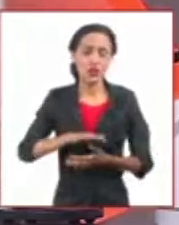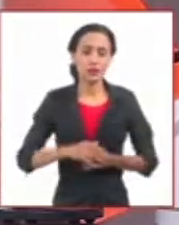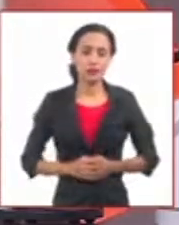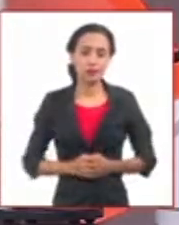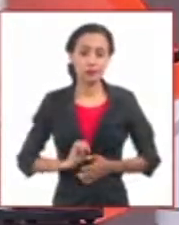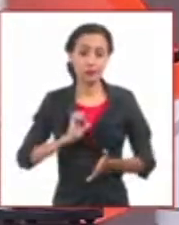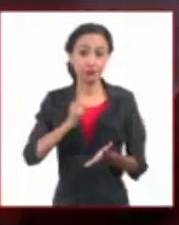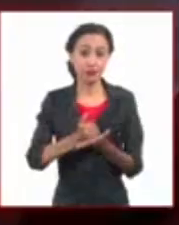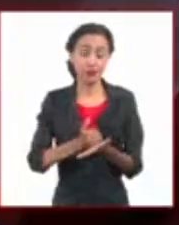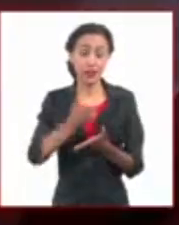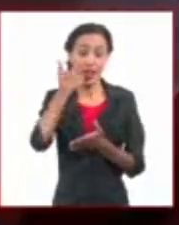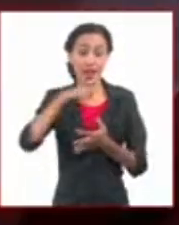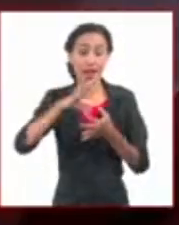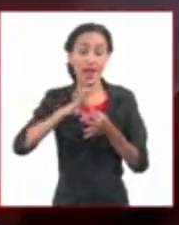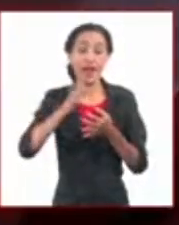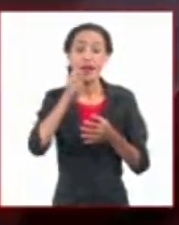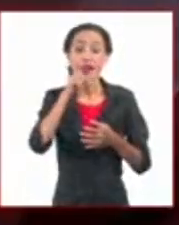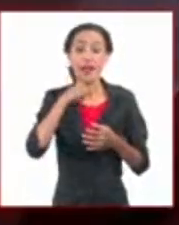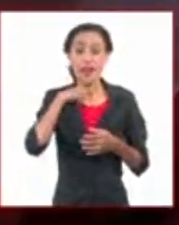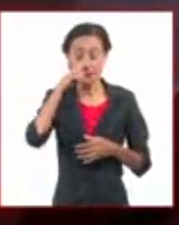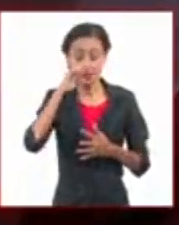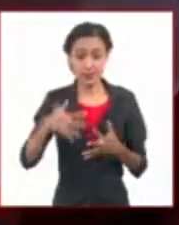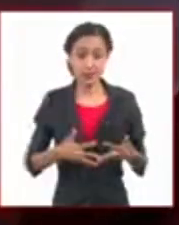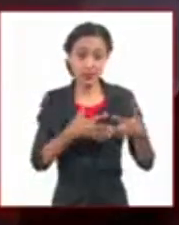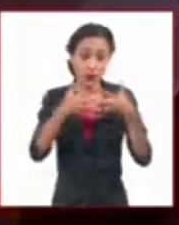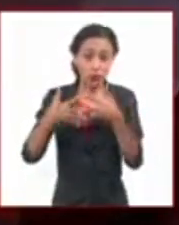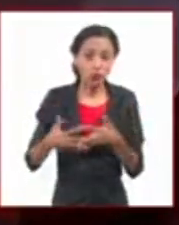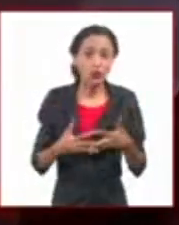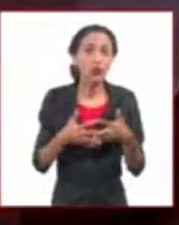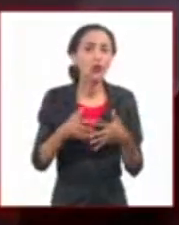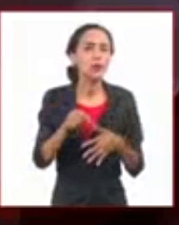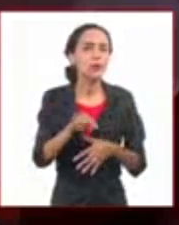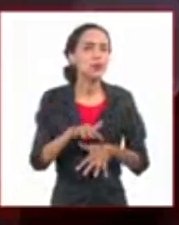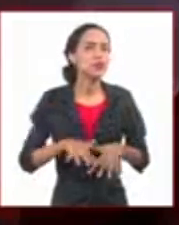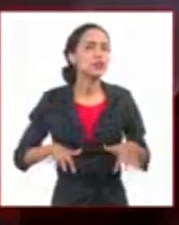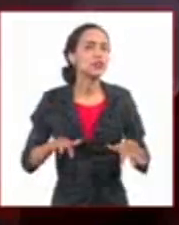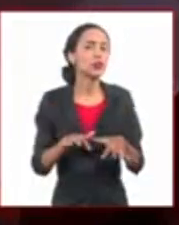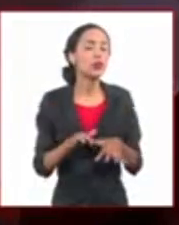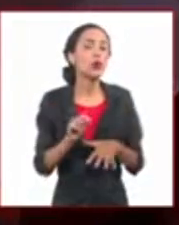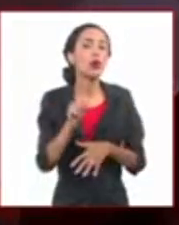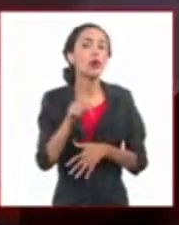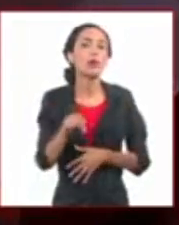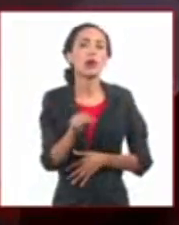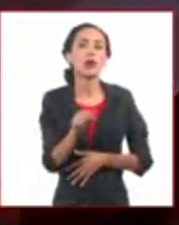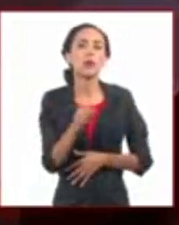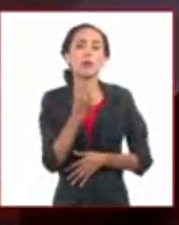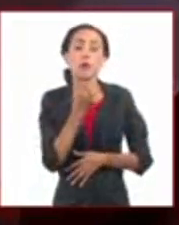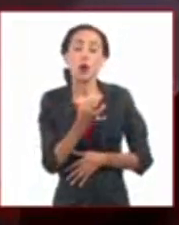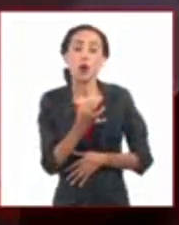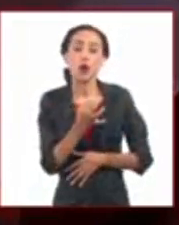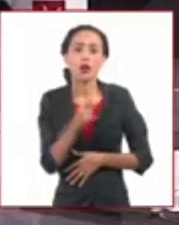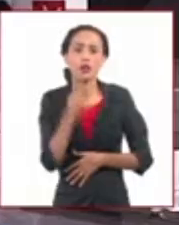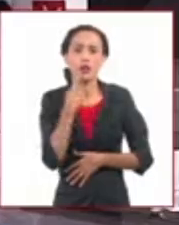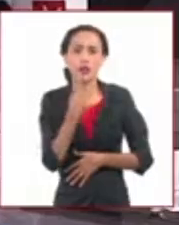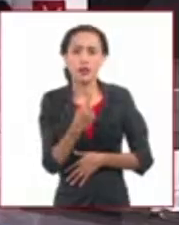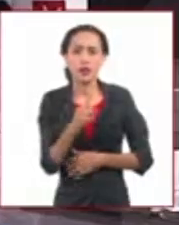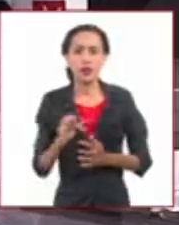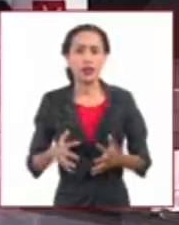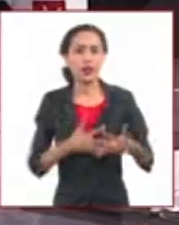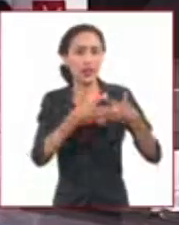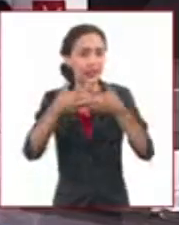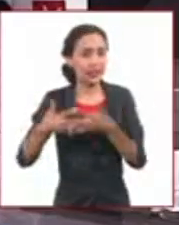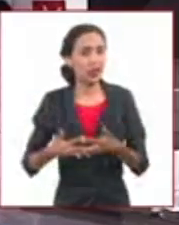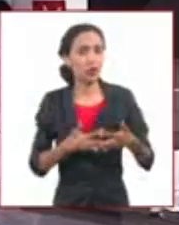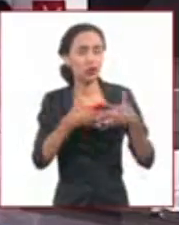escenario también en medio de un contexto en el que ese poderío eeuu cada vez está más